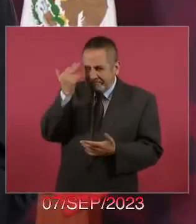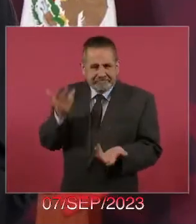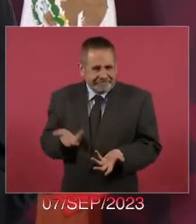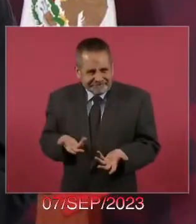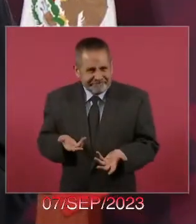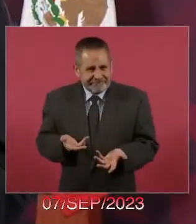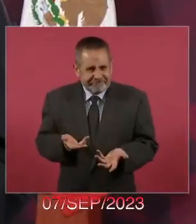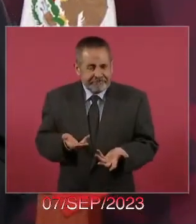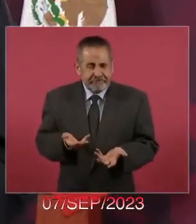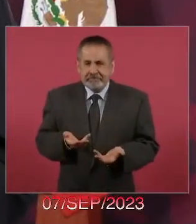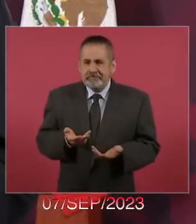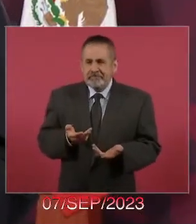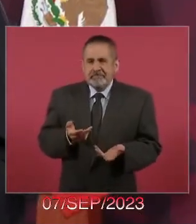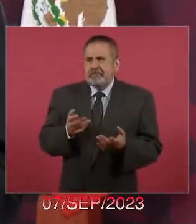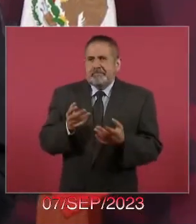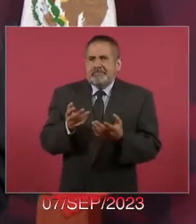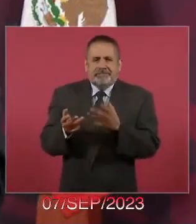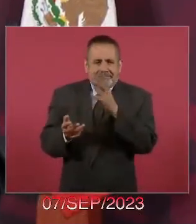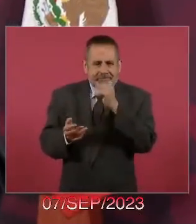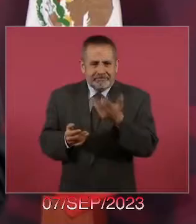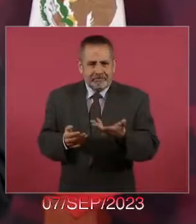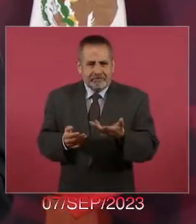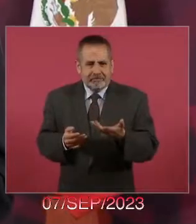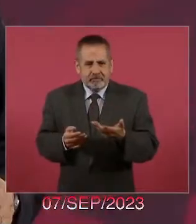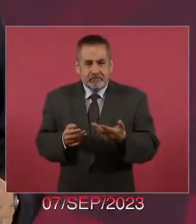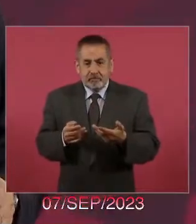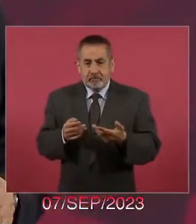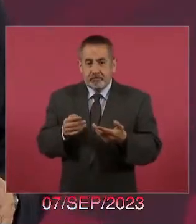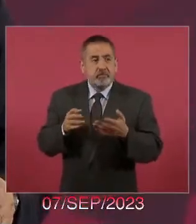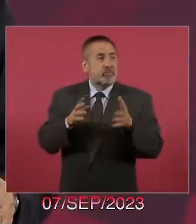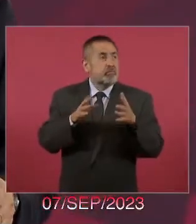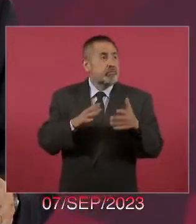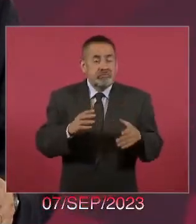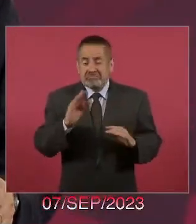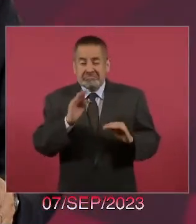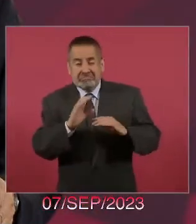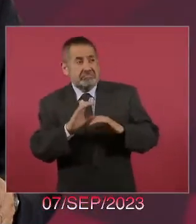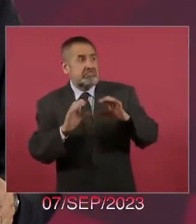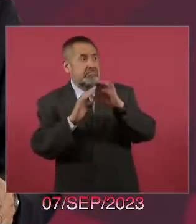O si se levanta, la construimos toda chueca